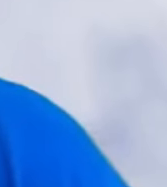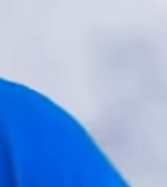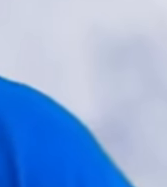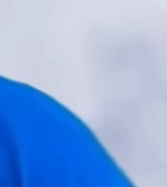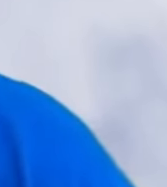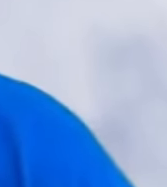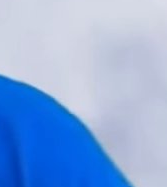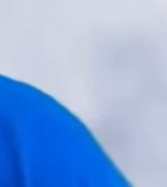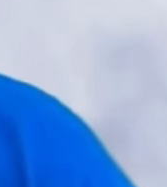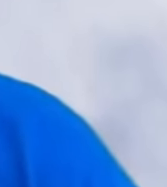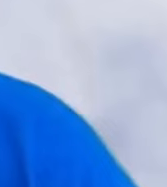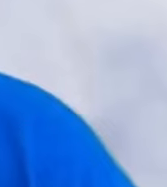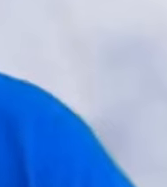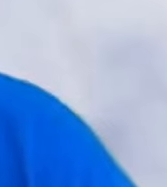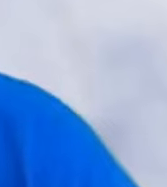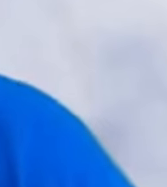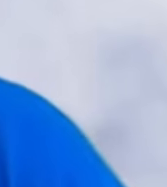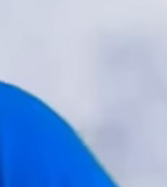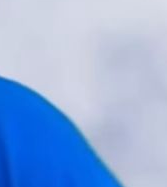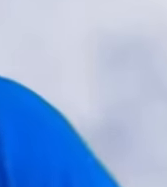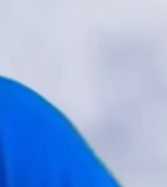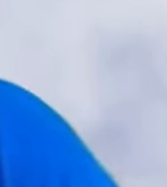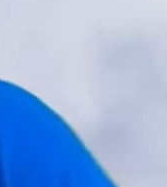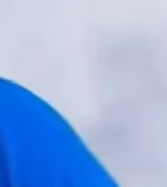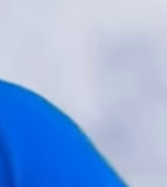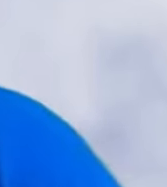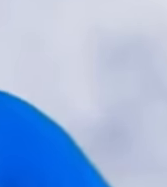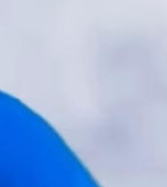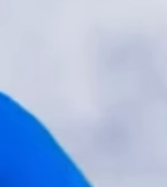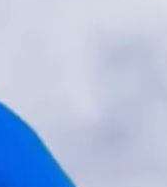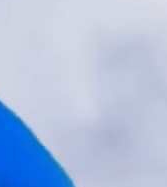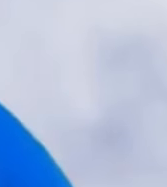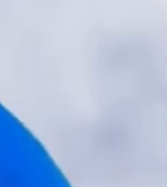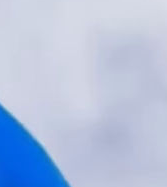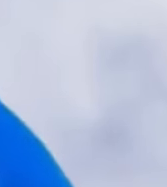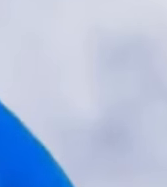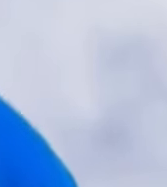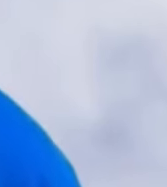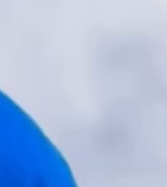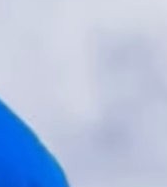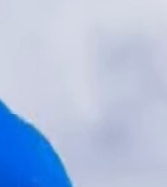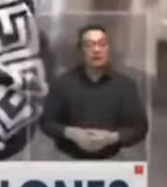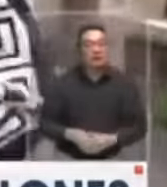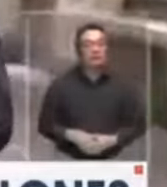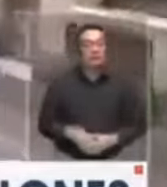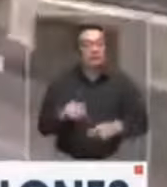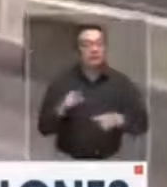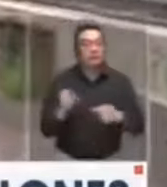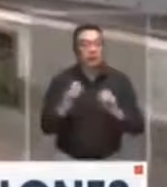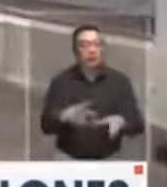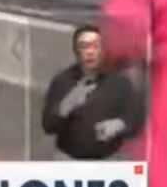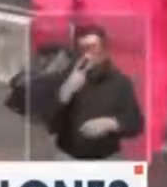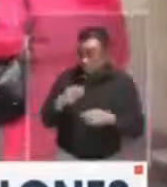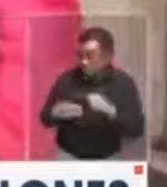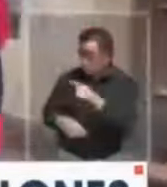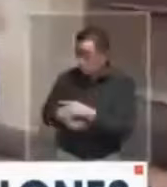muy llamativa. Al parecer le embocaron con lo que dijeron. Así que nada, los invito a que se suscriban y dejen un buen me gusta, que eso me ayuda un montón. Miramos por allá y había